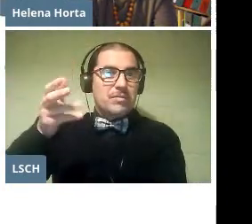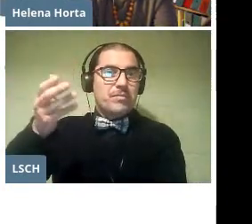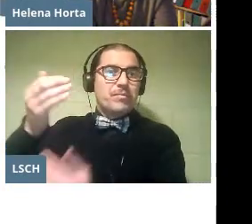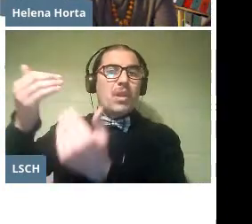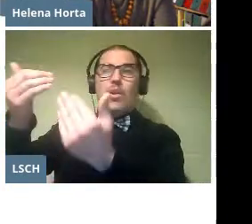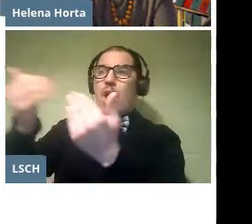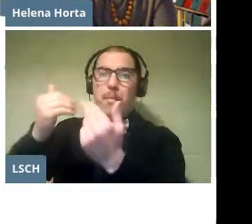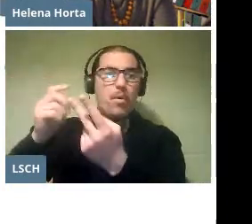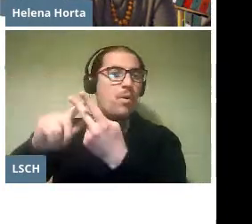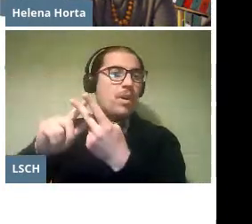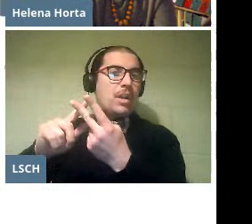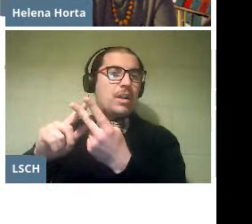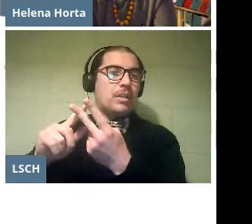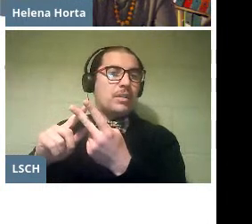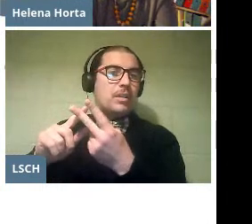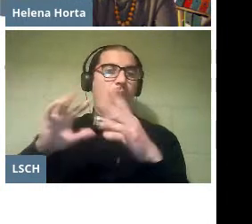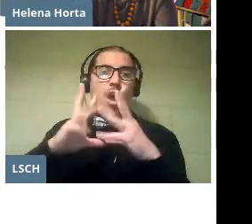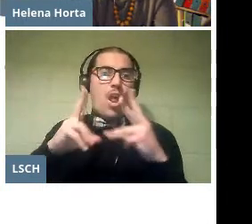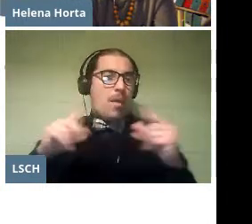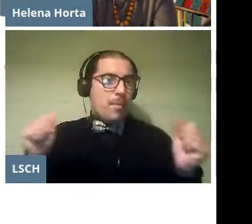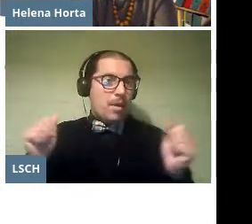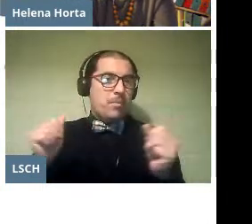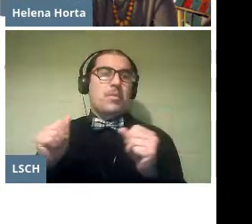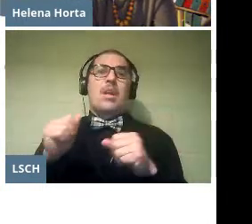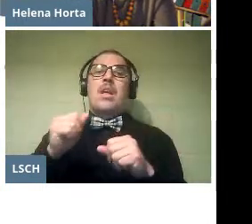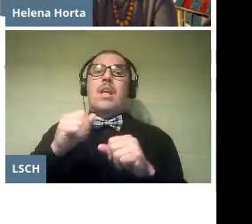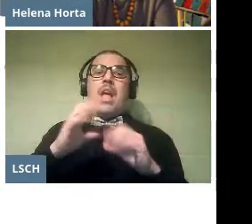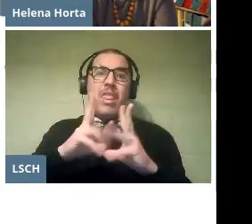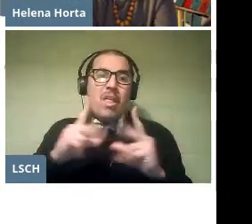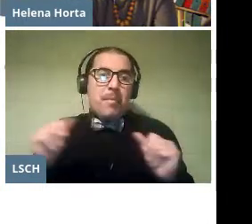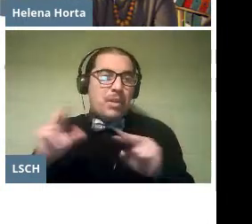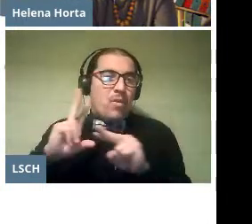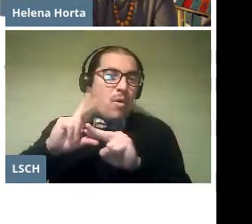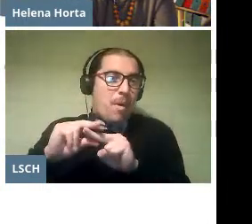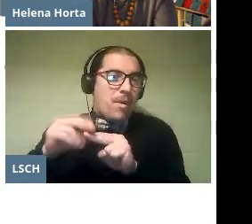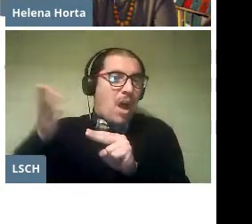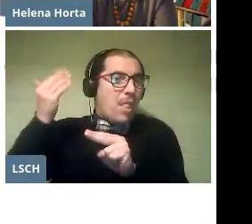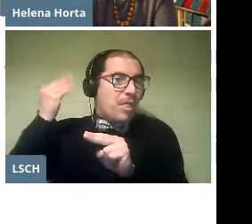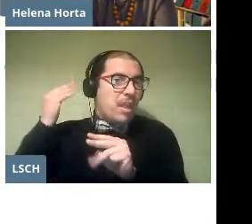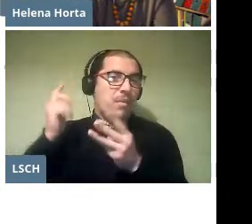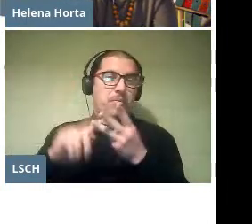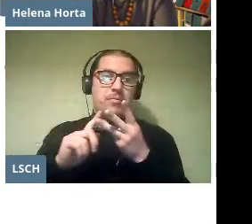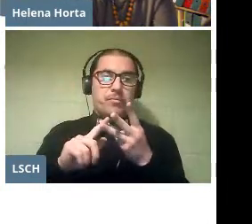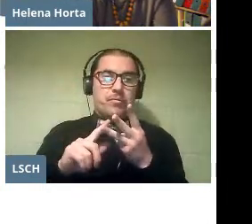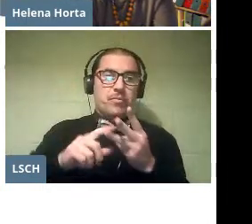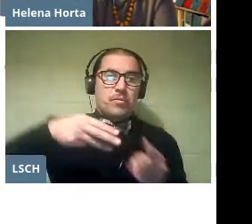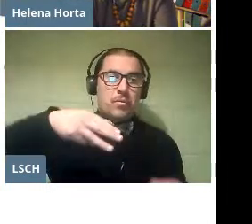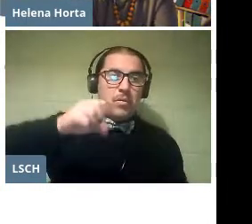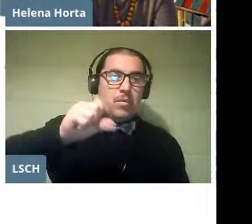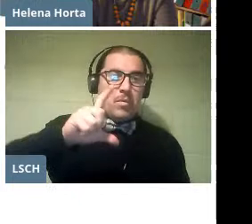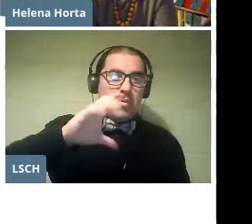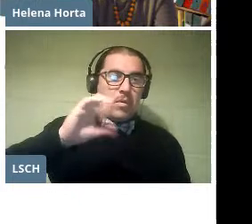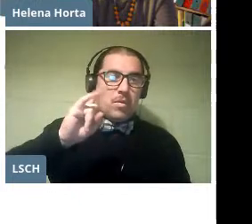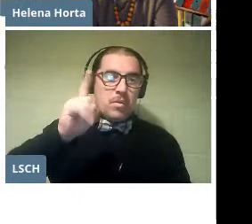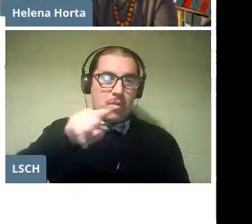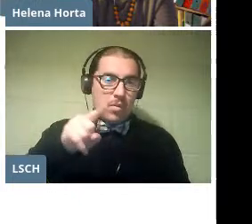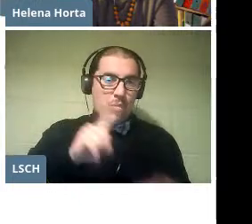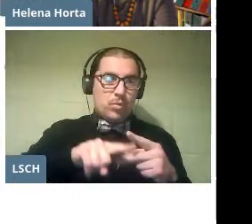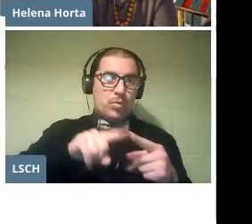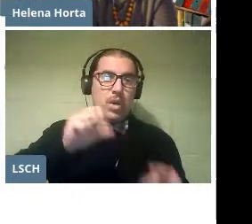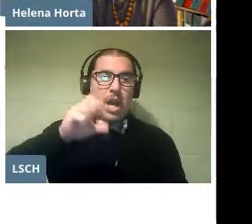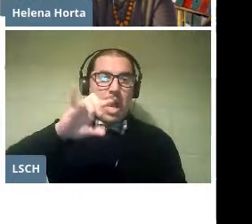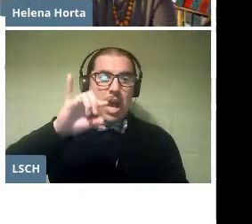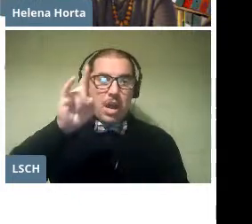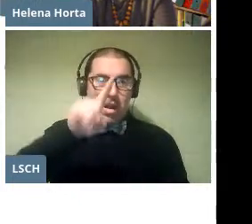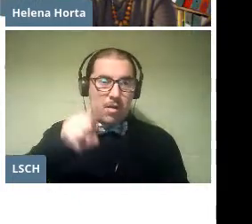tutelares, de los antepasados, de los malcus, apus o huacas, como